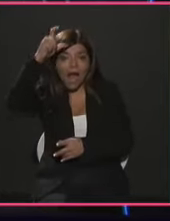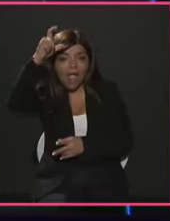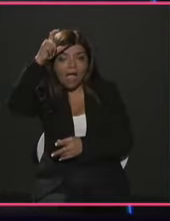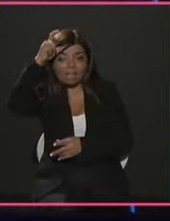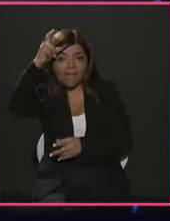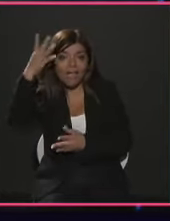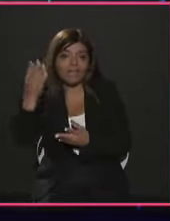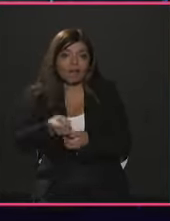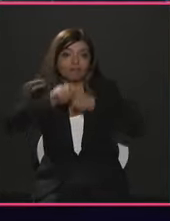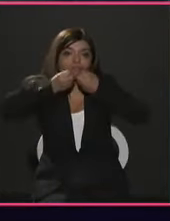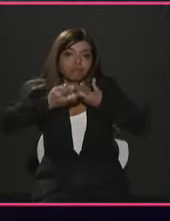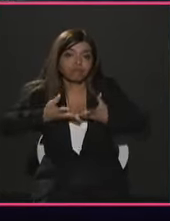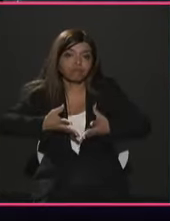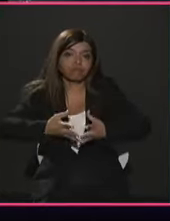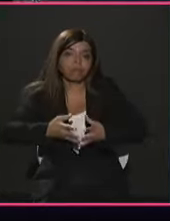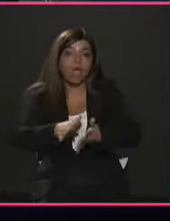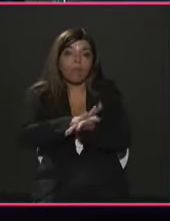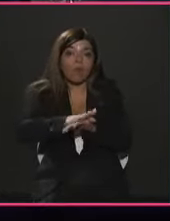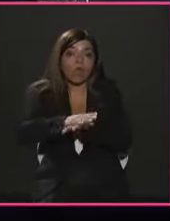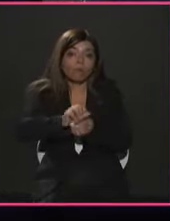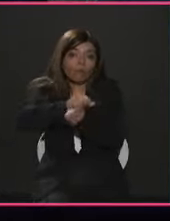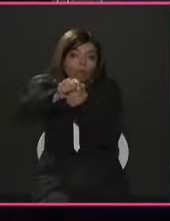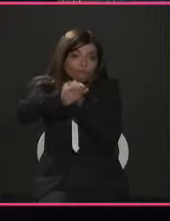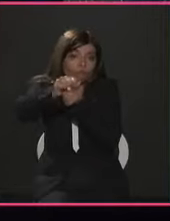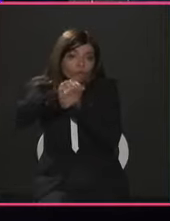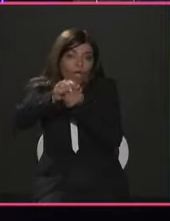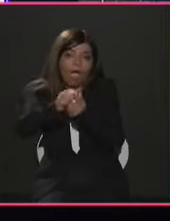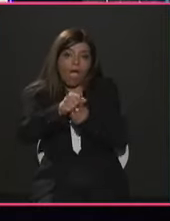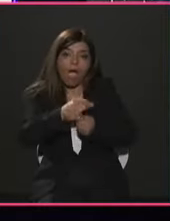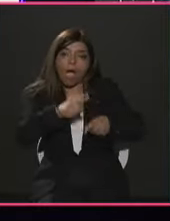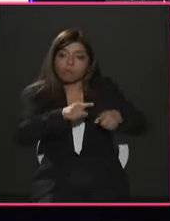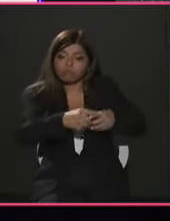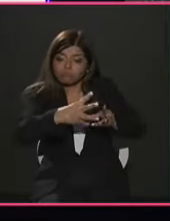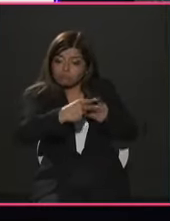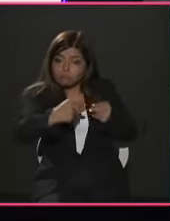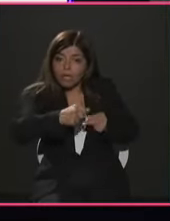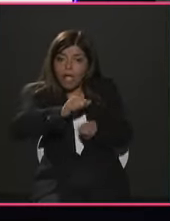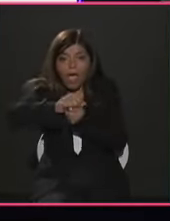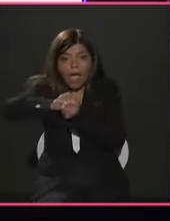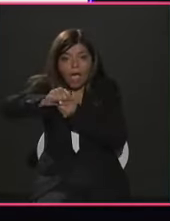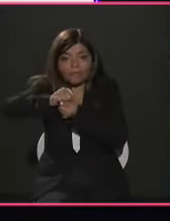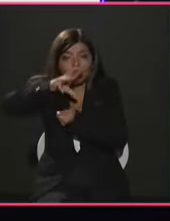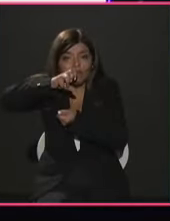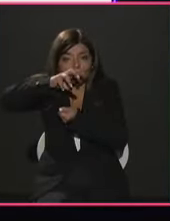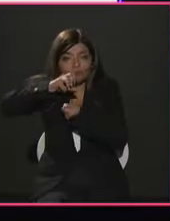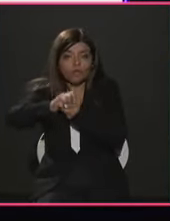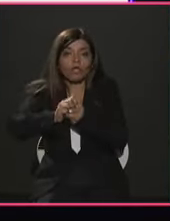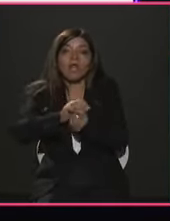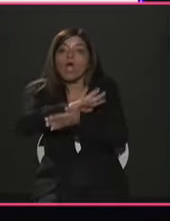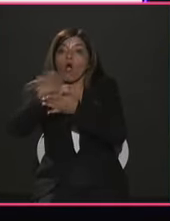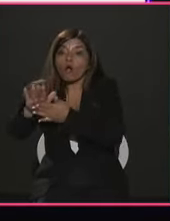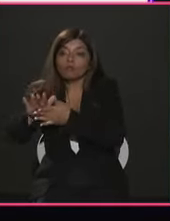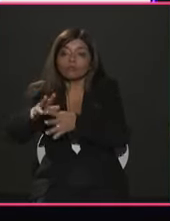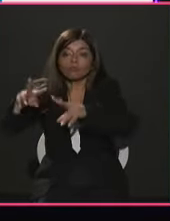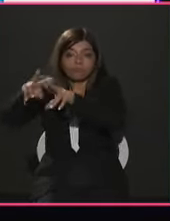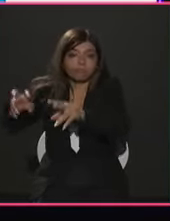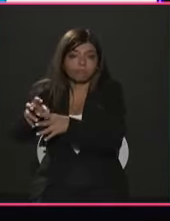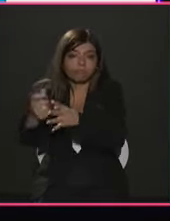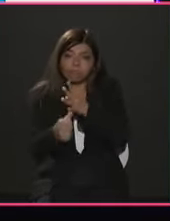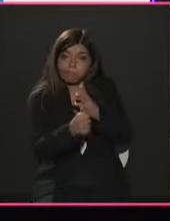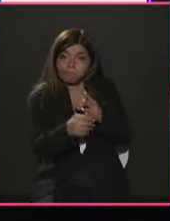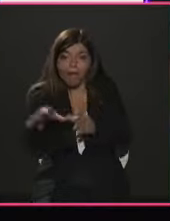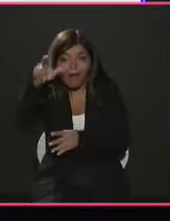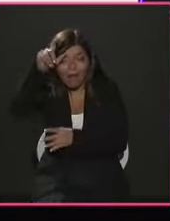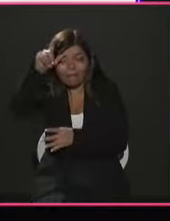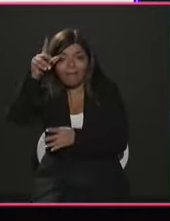al fermentar el pasto el resto viene también de la gestión del estiercol